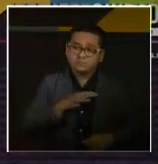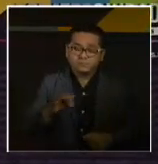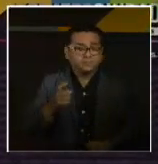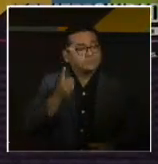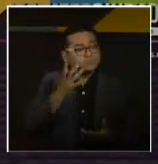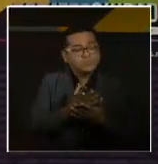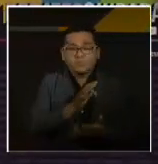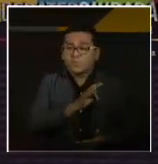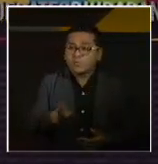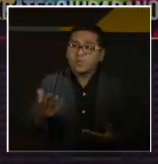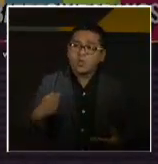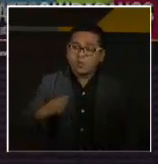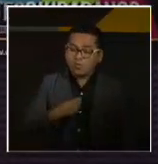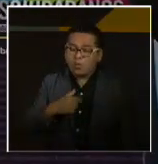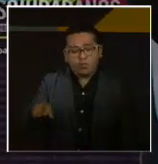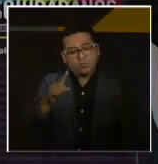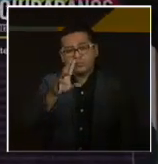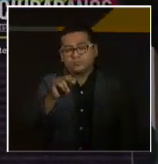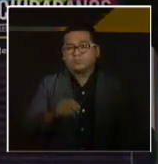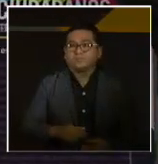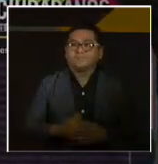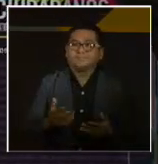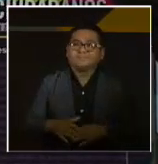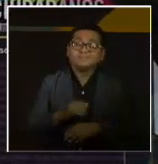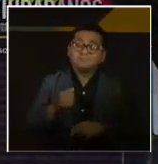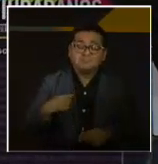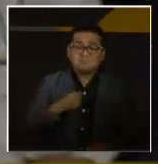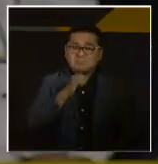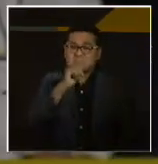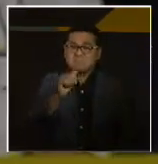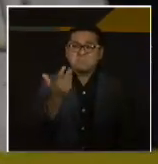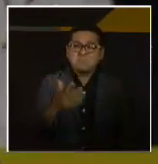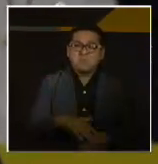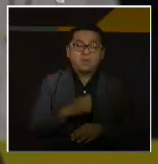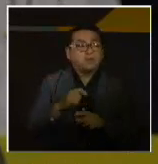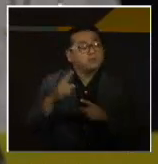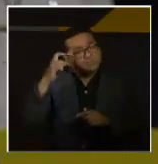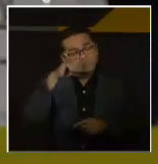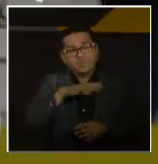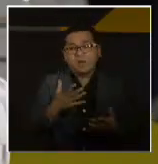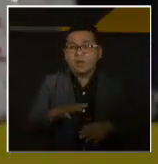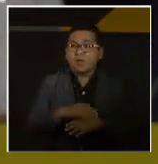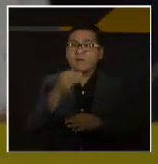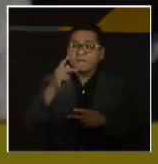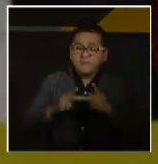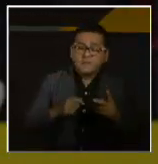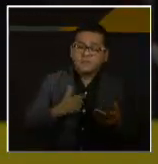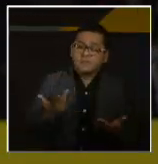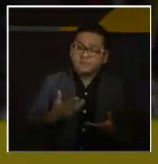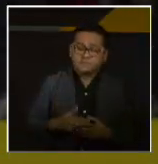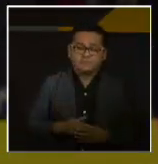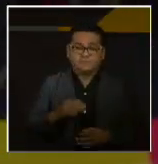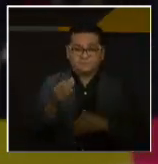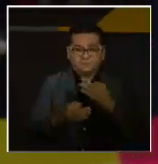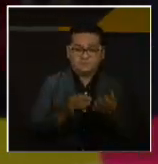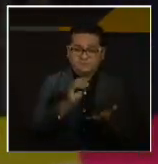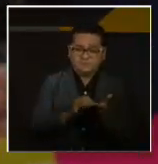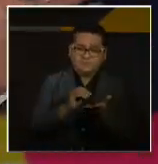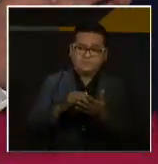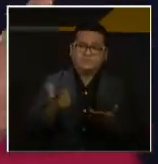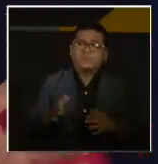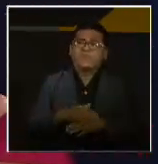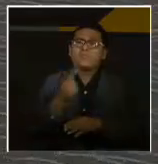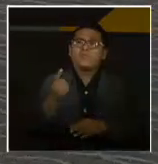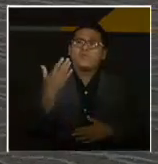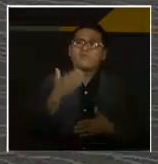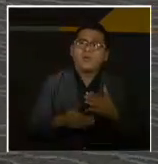no solamente si hemos cumplido o no hemos cumplido. Si no hemos cumplido, ¿cuáles han sido las condiciones que nos han permitido cumplir? Si todavía no cumplimos, ¿cuáles